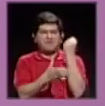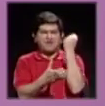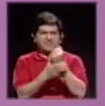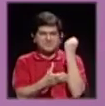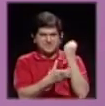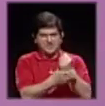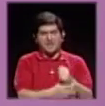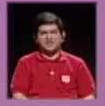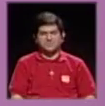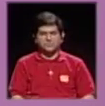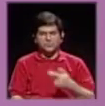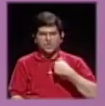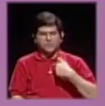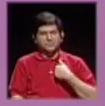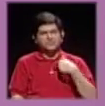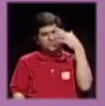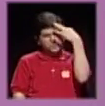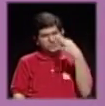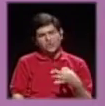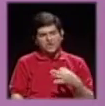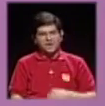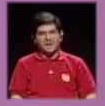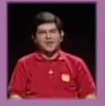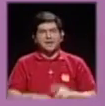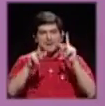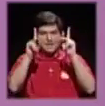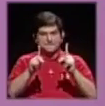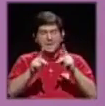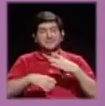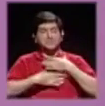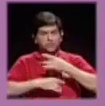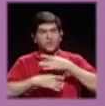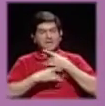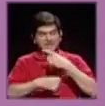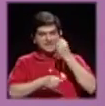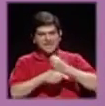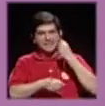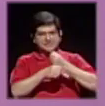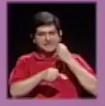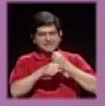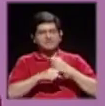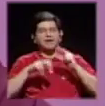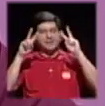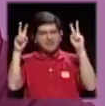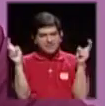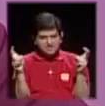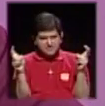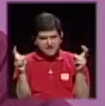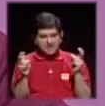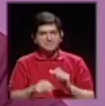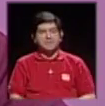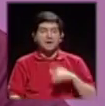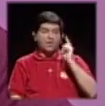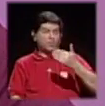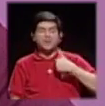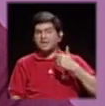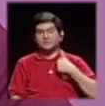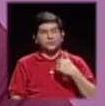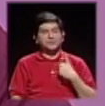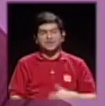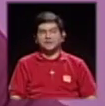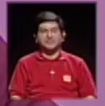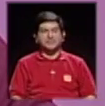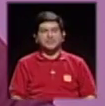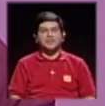asesinatos. Entonces yo lo que creo es que para que quienes estamos interesados en trabajar en este campo, pues nos está obligando a